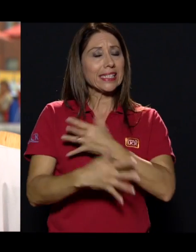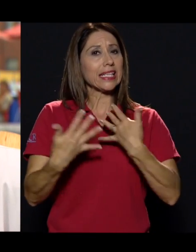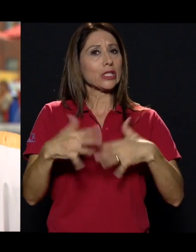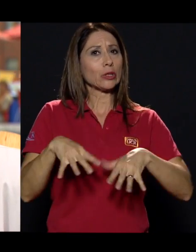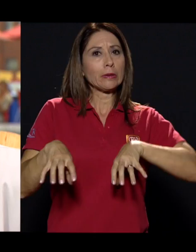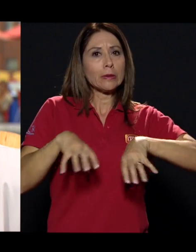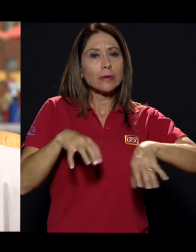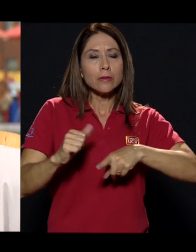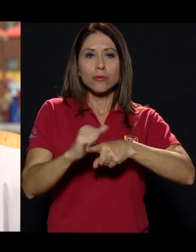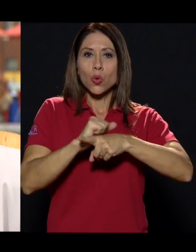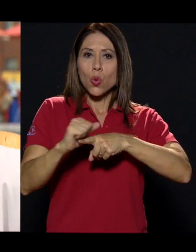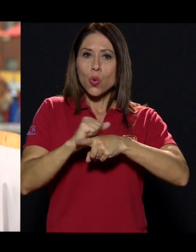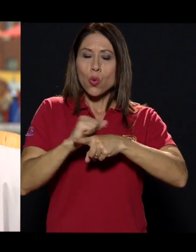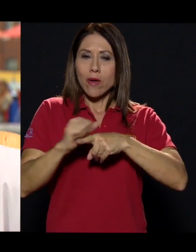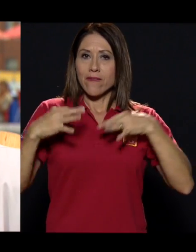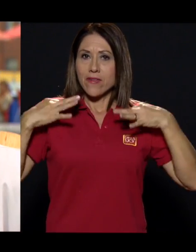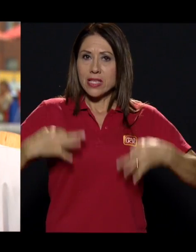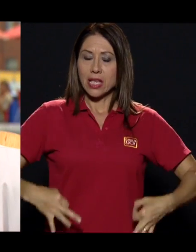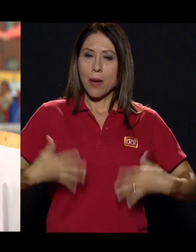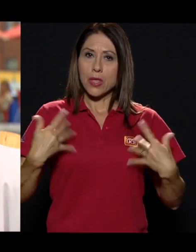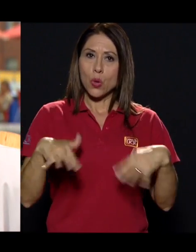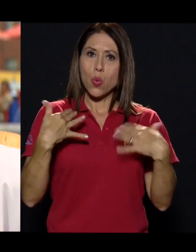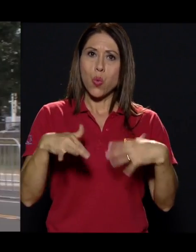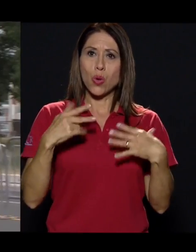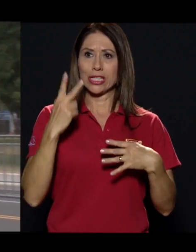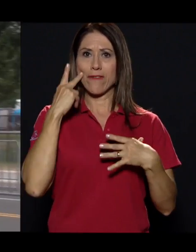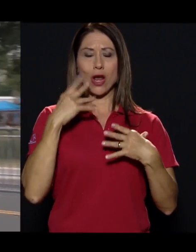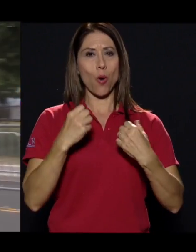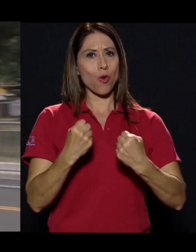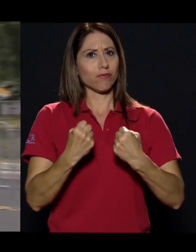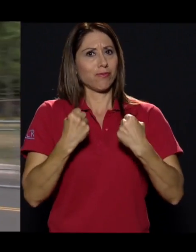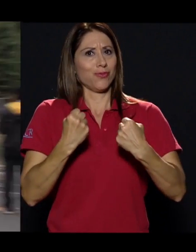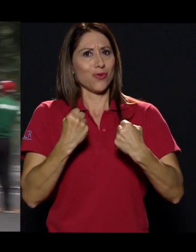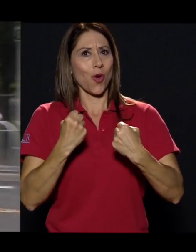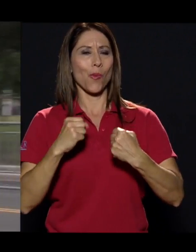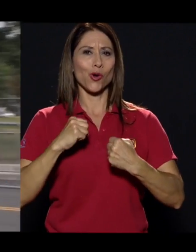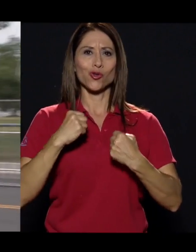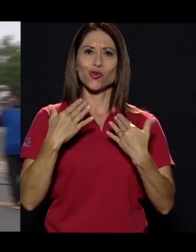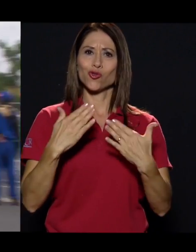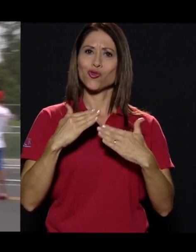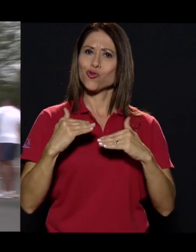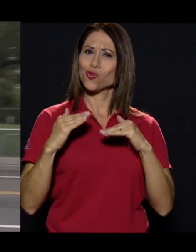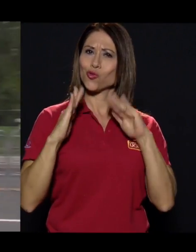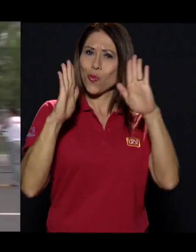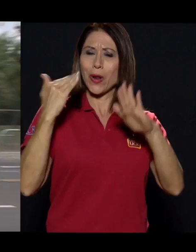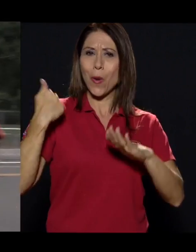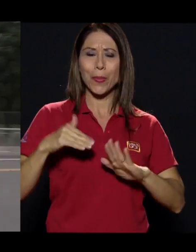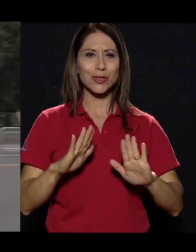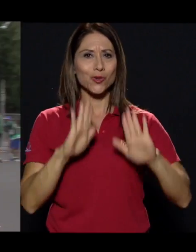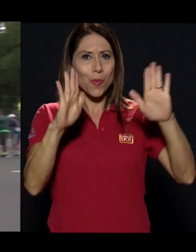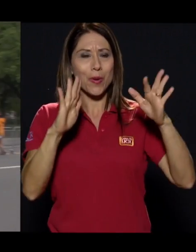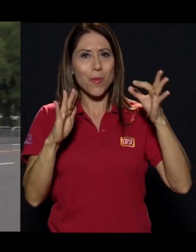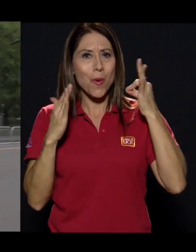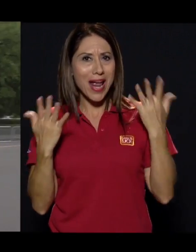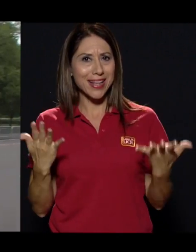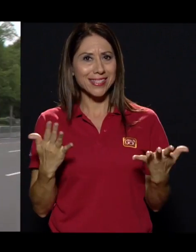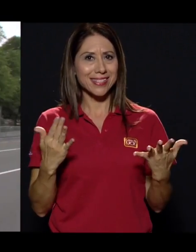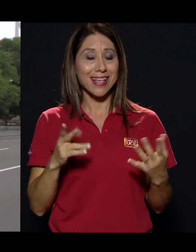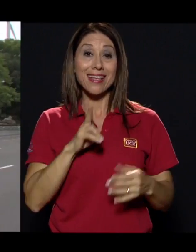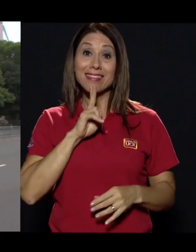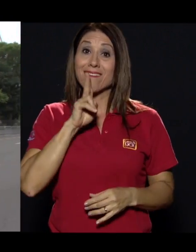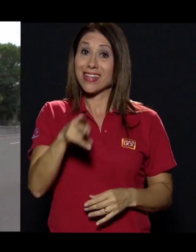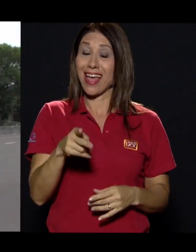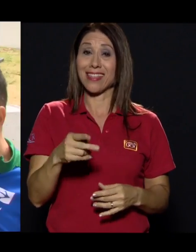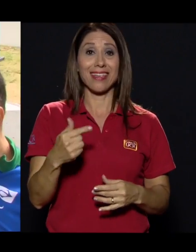que les dan físicamente, que es increíble, se ven como superhombres, ¿verdad? O supermujeres. De hecho no me fue bien, porque